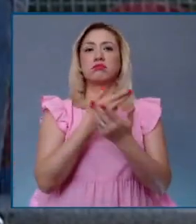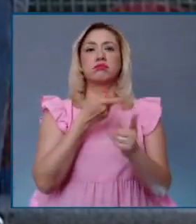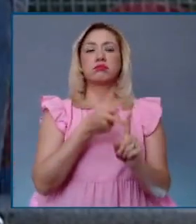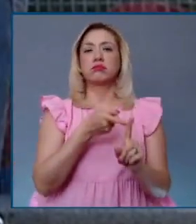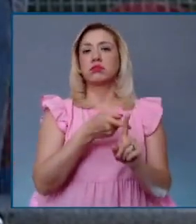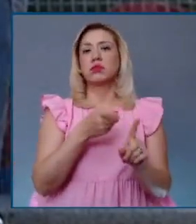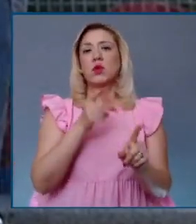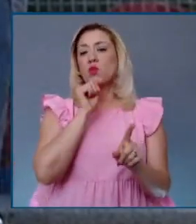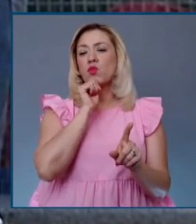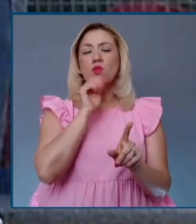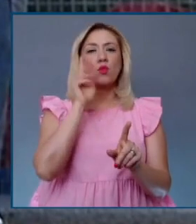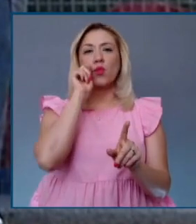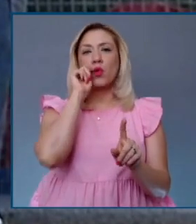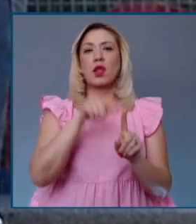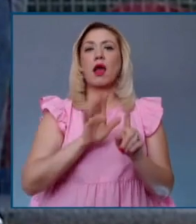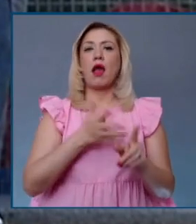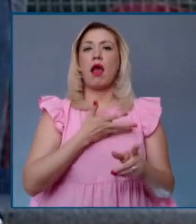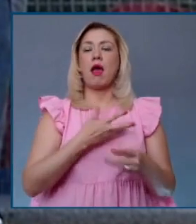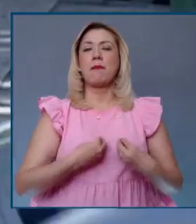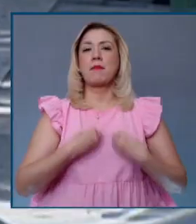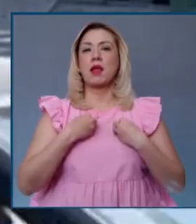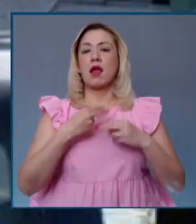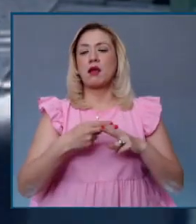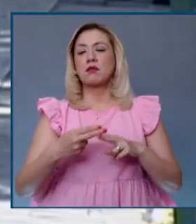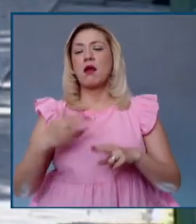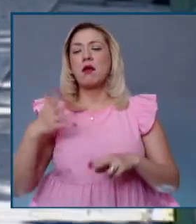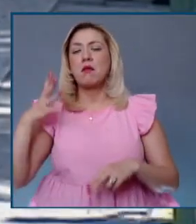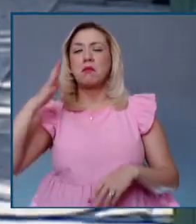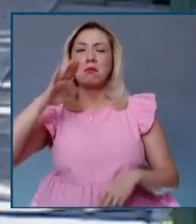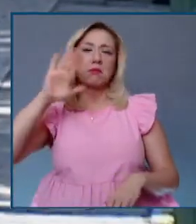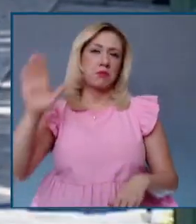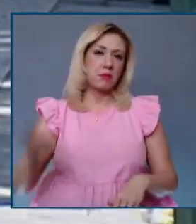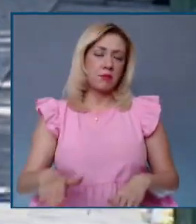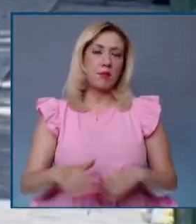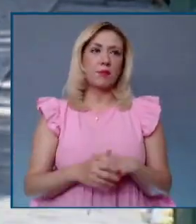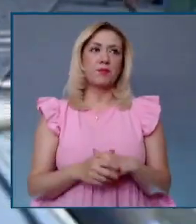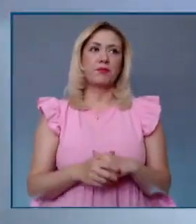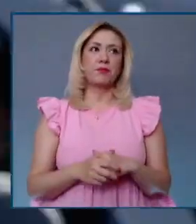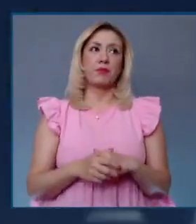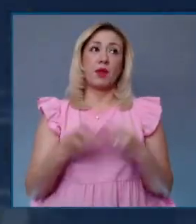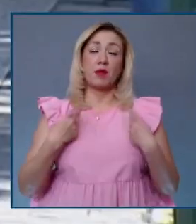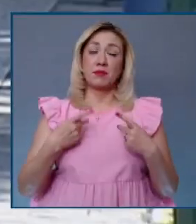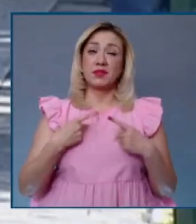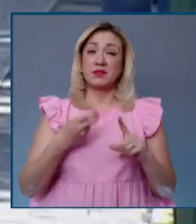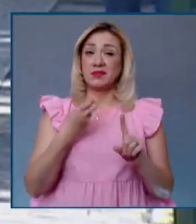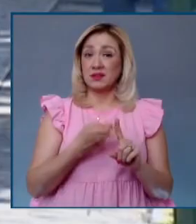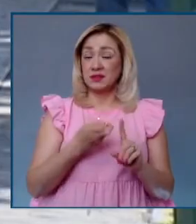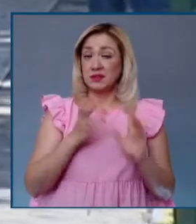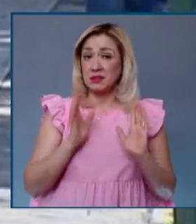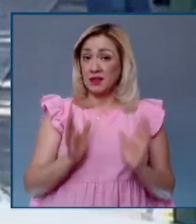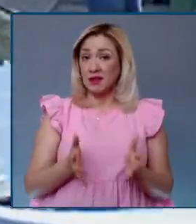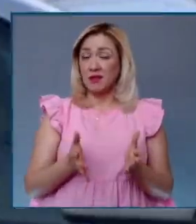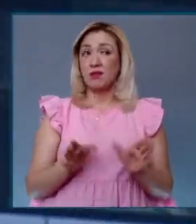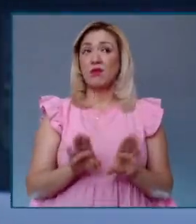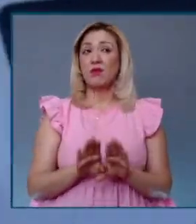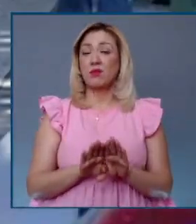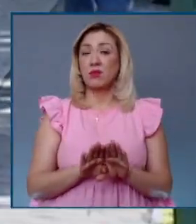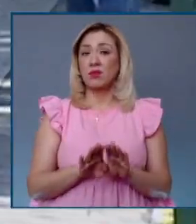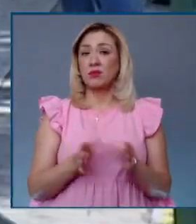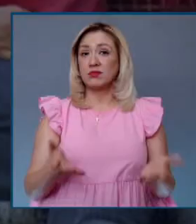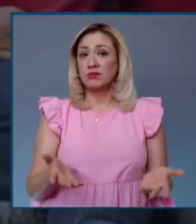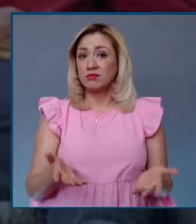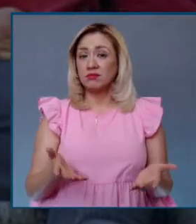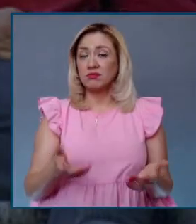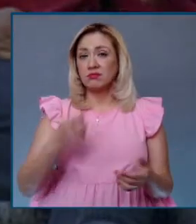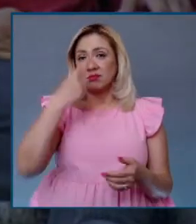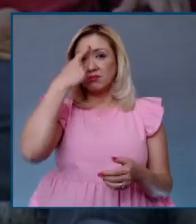correspondientes hasta su muerte natural. La Corte consideró que la pretensión de otorgar el estatus de personas al embrión o feto